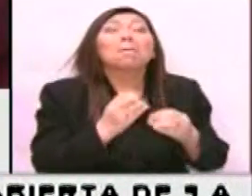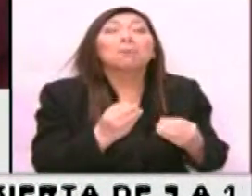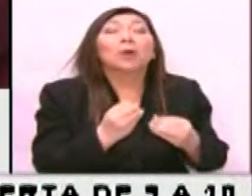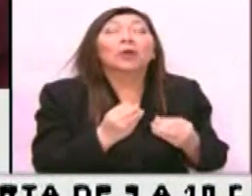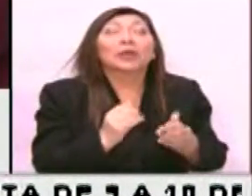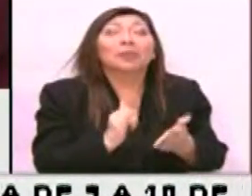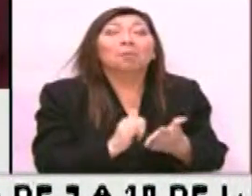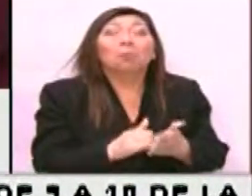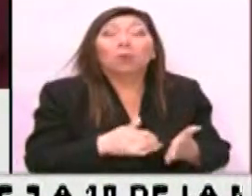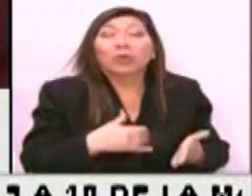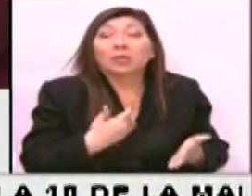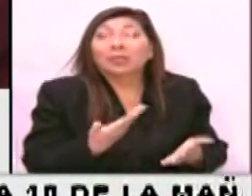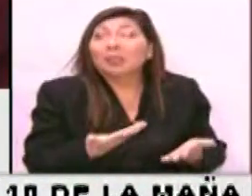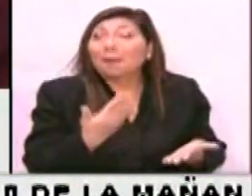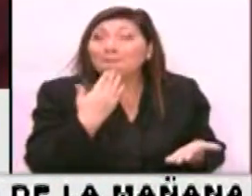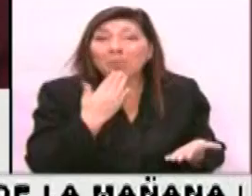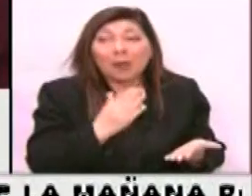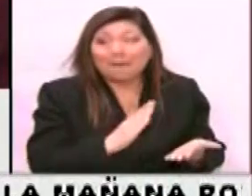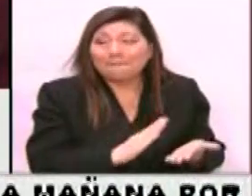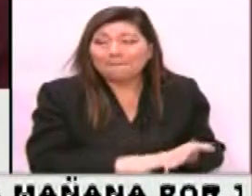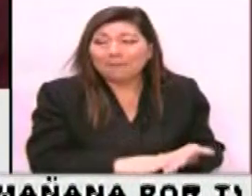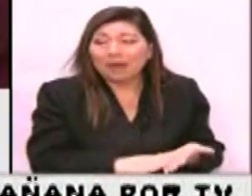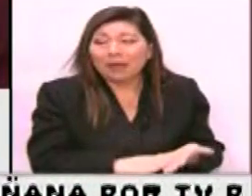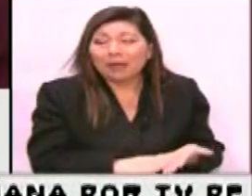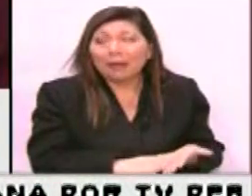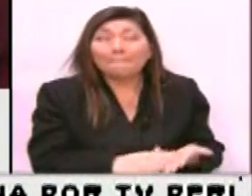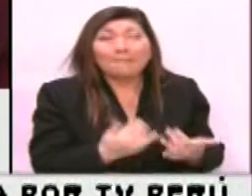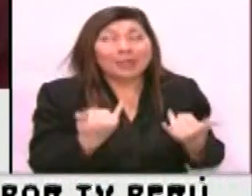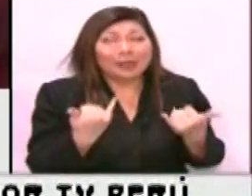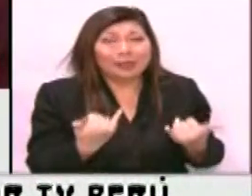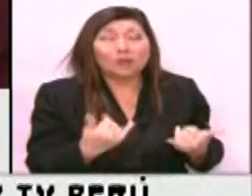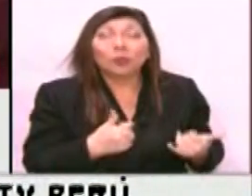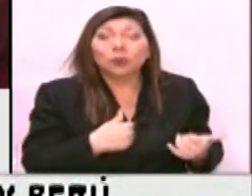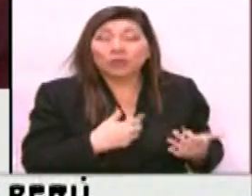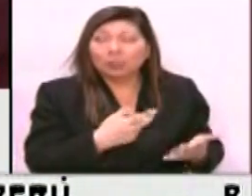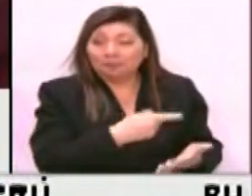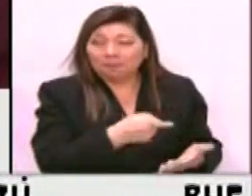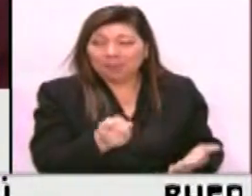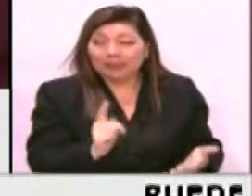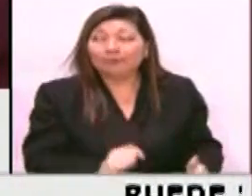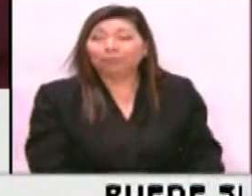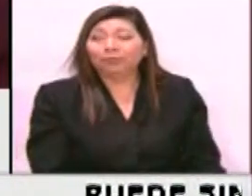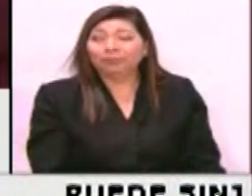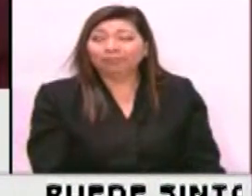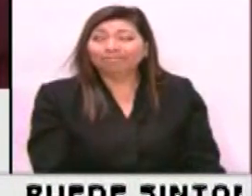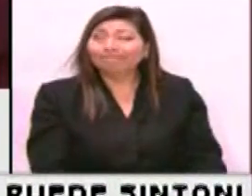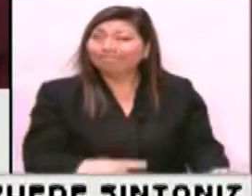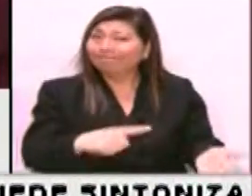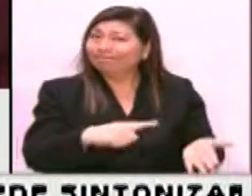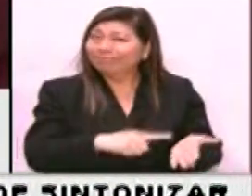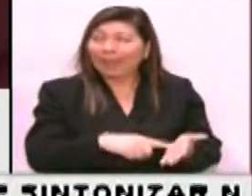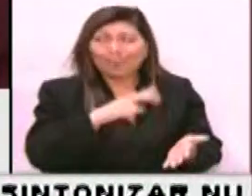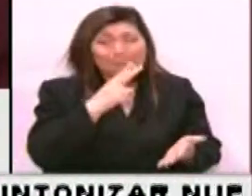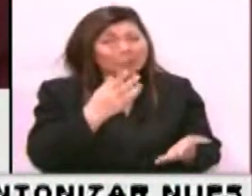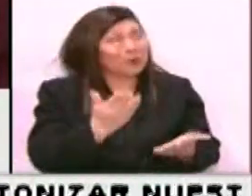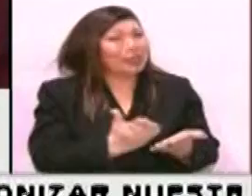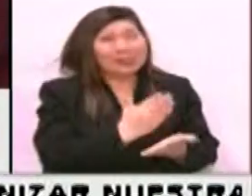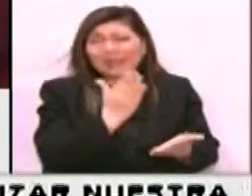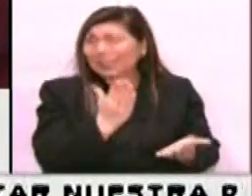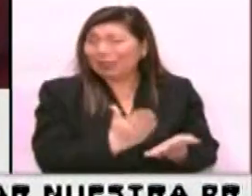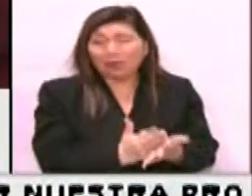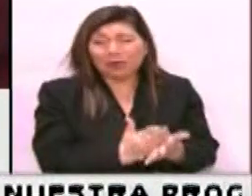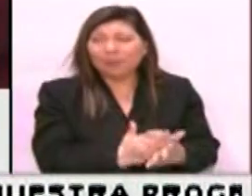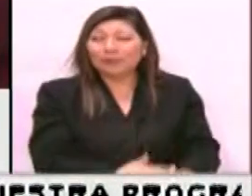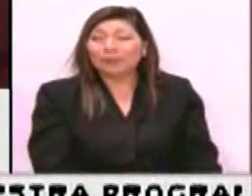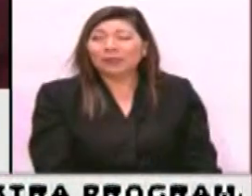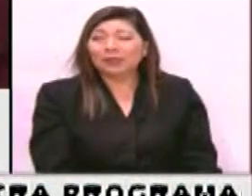los efectos pueden ser muy malos para la nación. Y yo espero que ustedes no lo metan al Perú en esa situación,